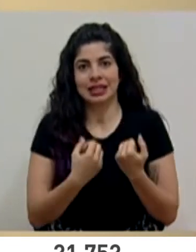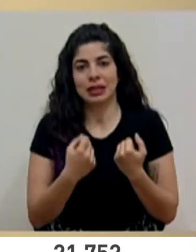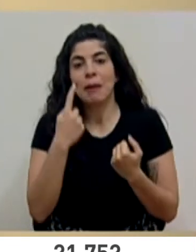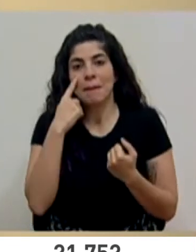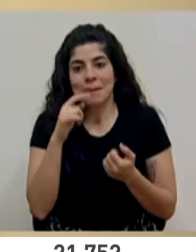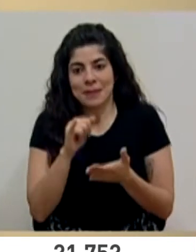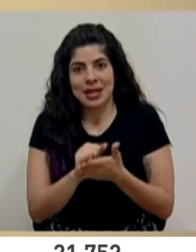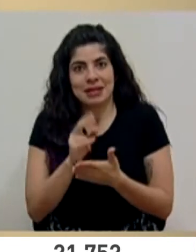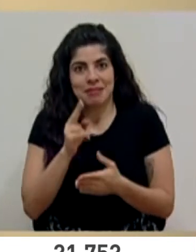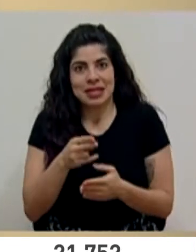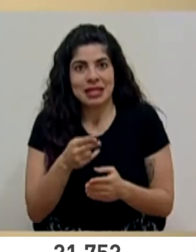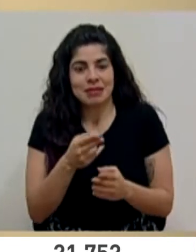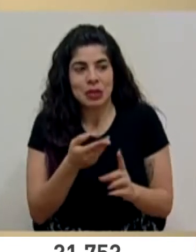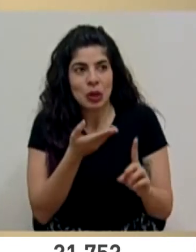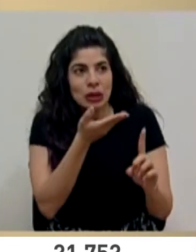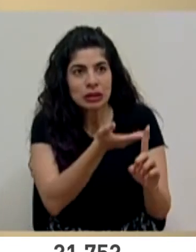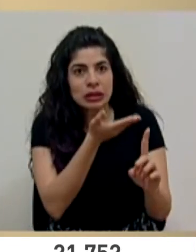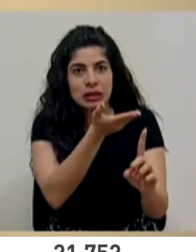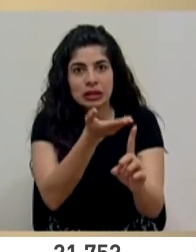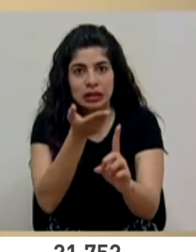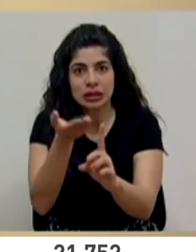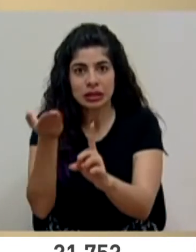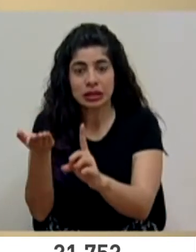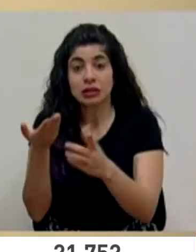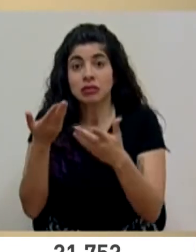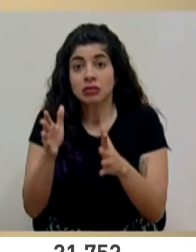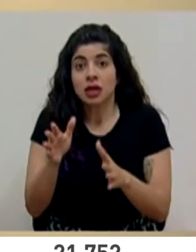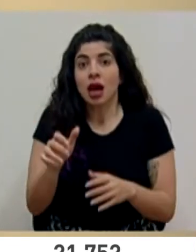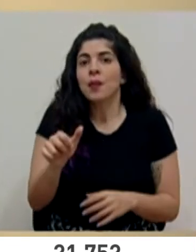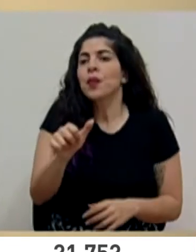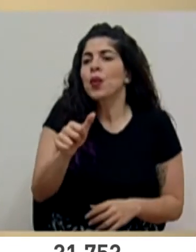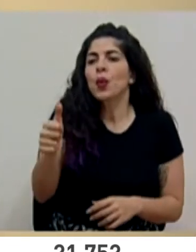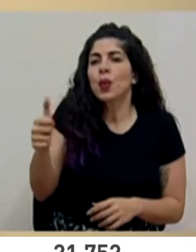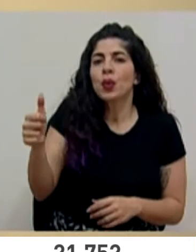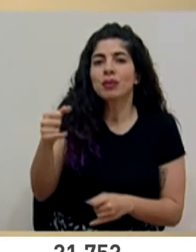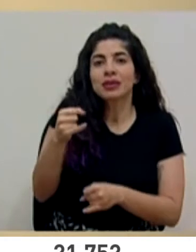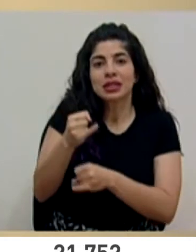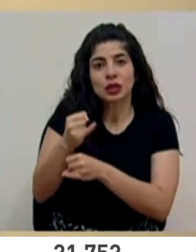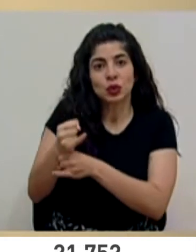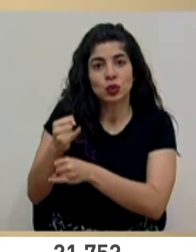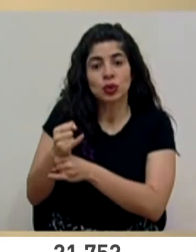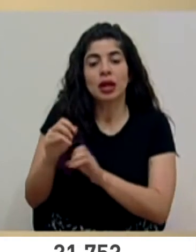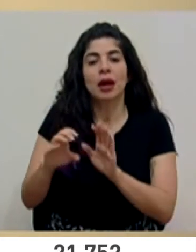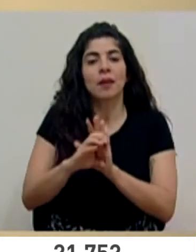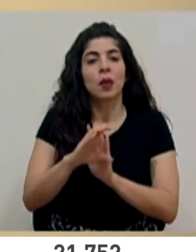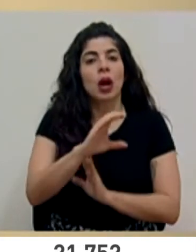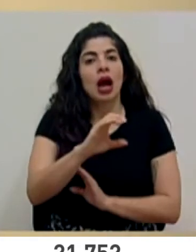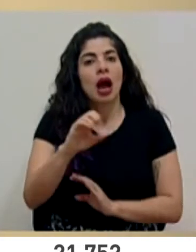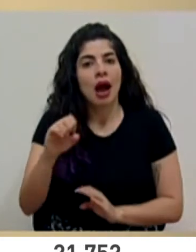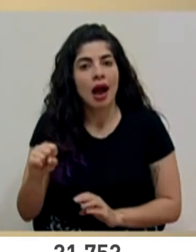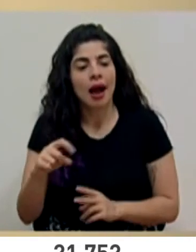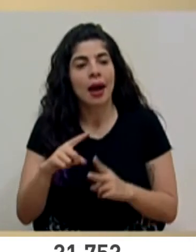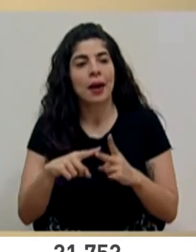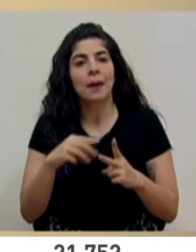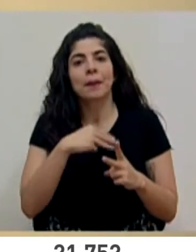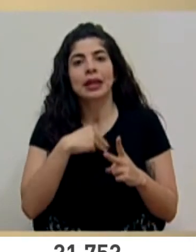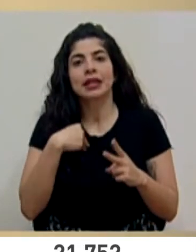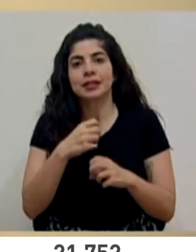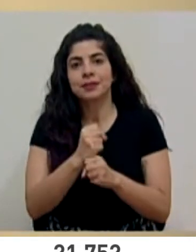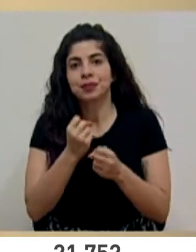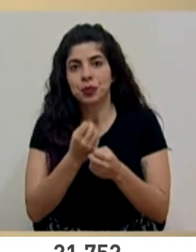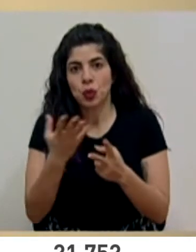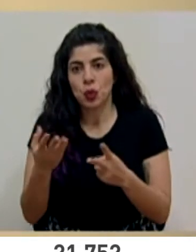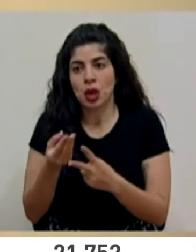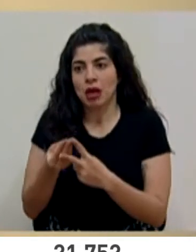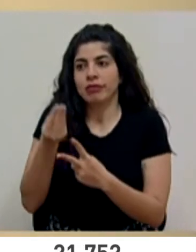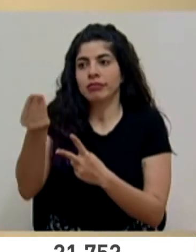eso. Se invistió a otras instituciones como la Caja, como el Ministerio de Seguridad Pública,